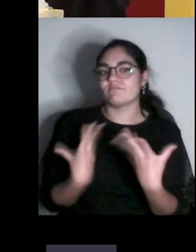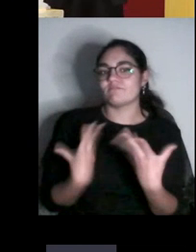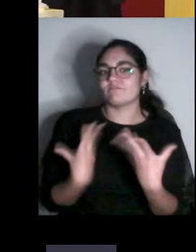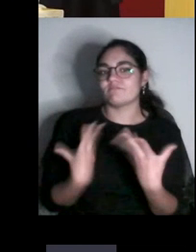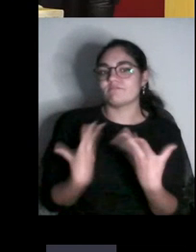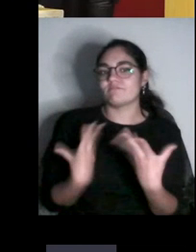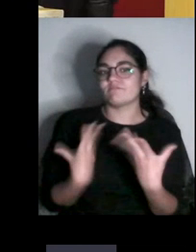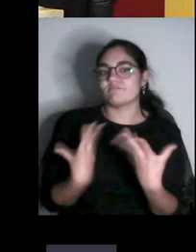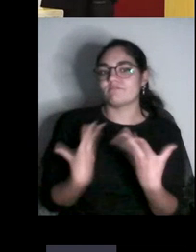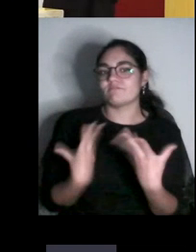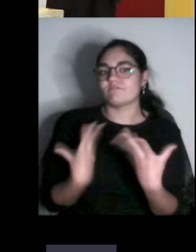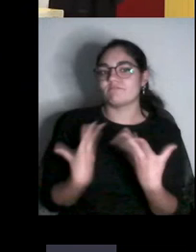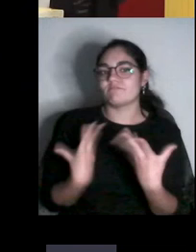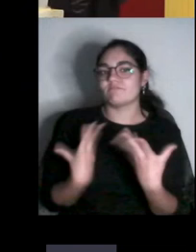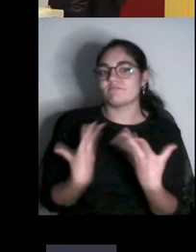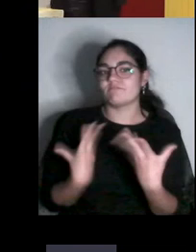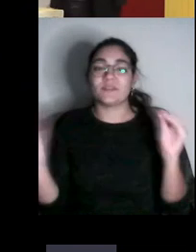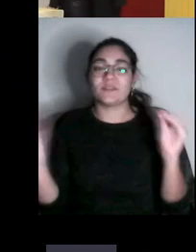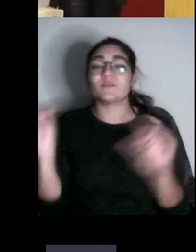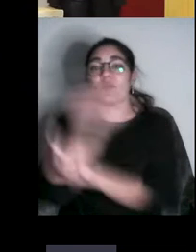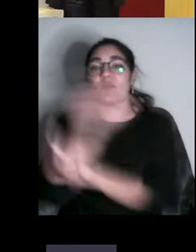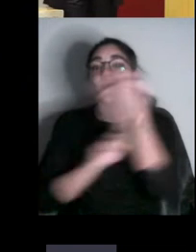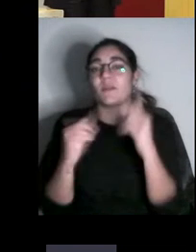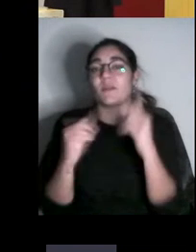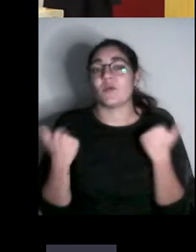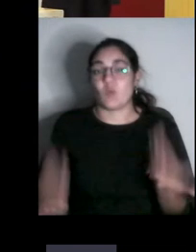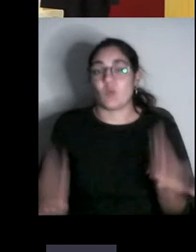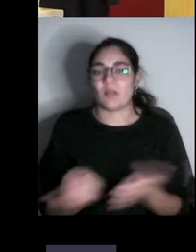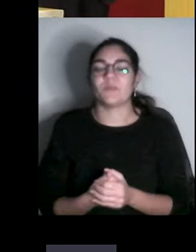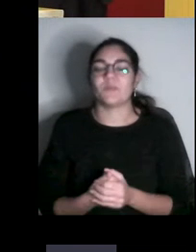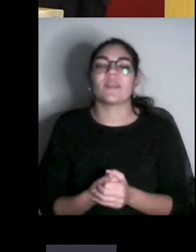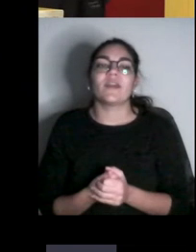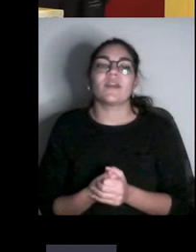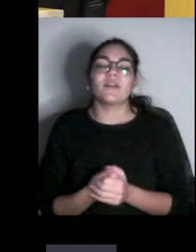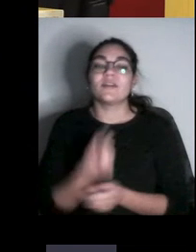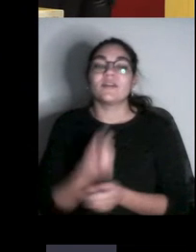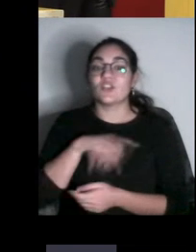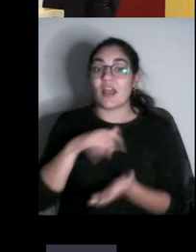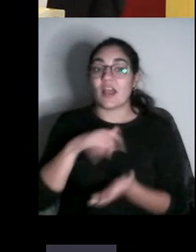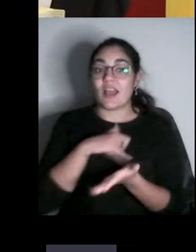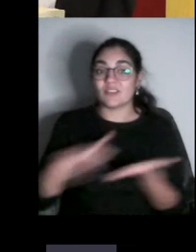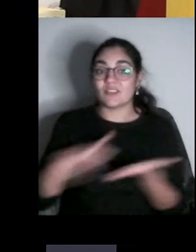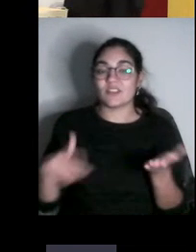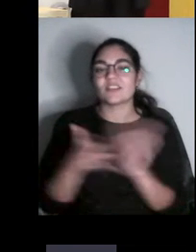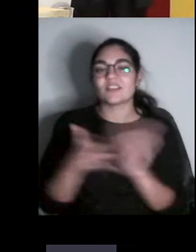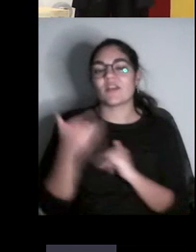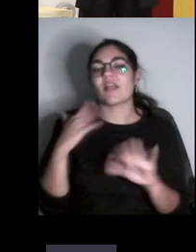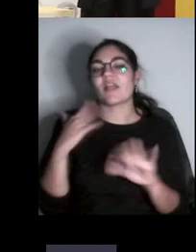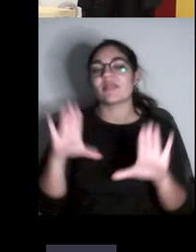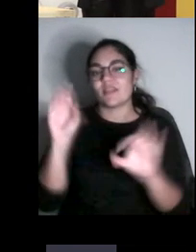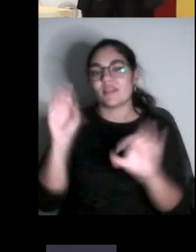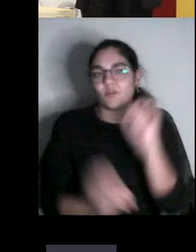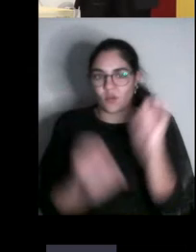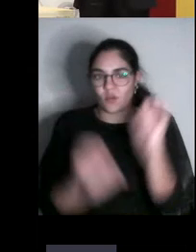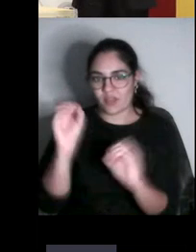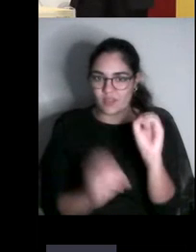el problema que nos enfrentábamos es que en nuestra asignatura teníamos un 10 por ciento